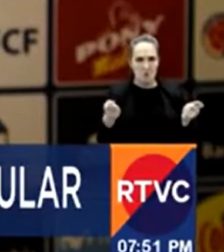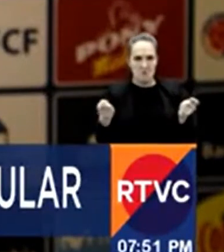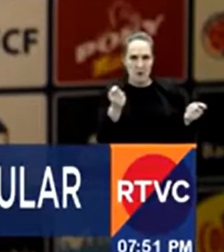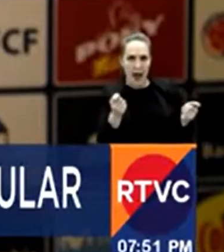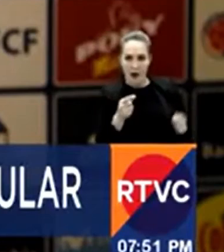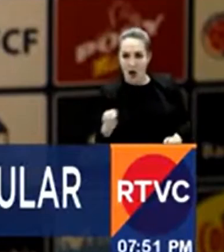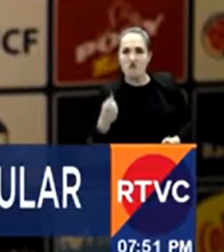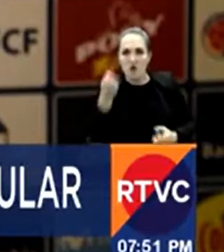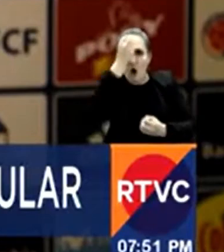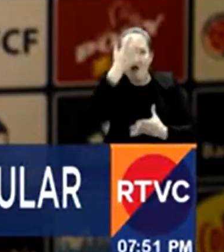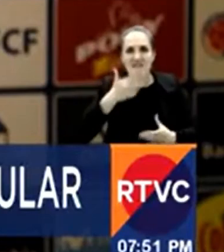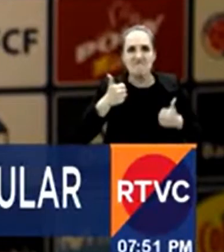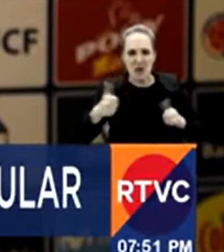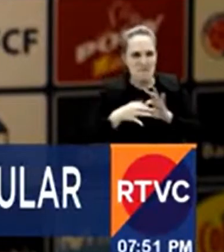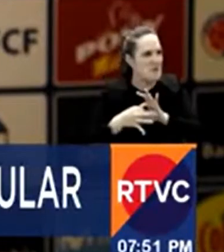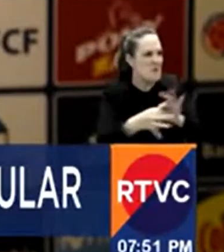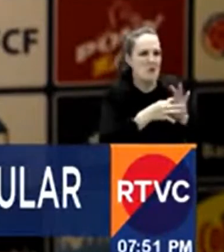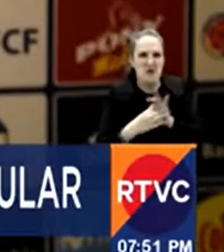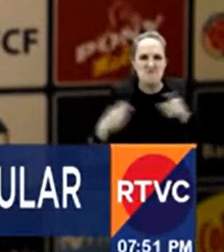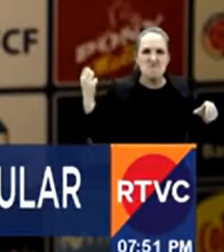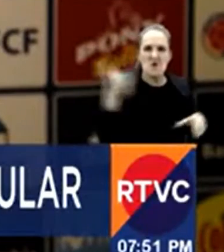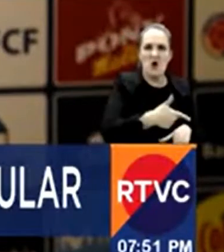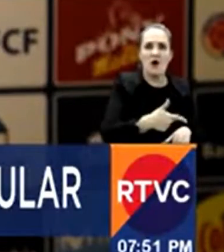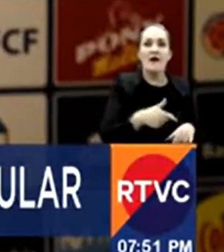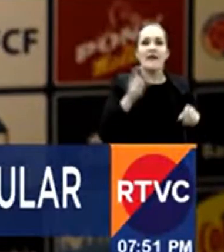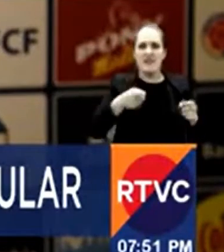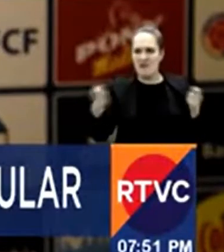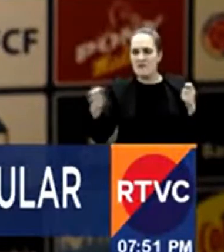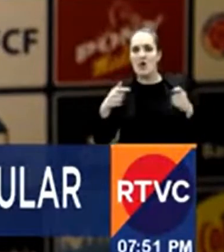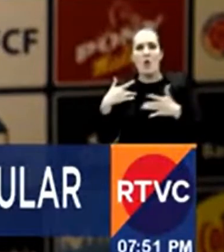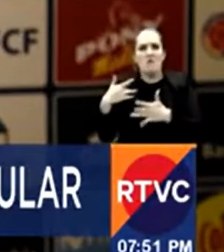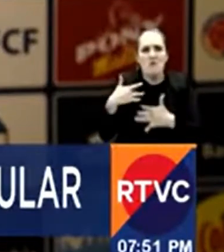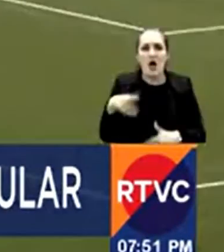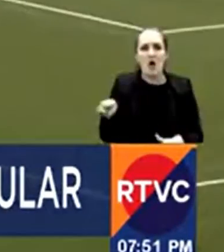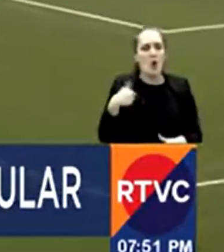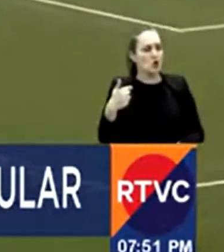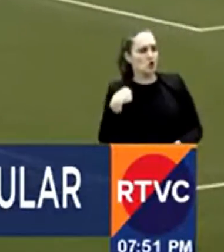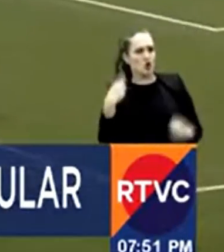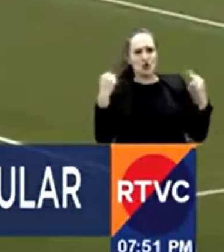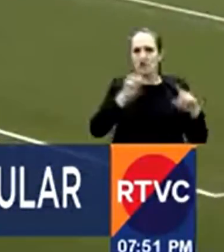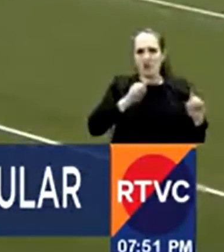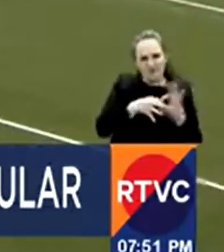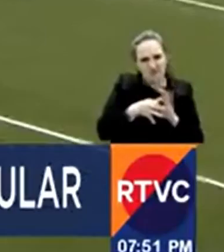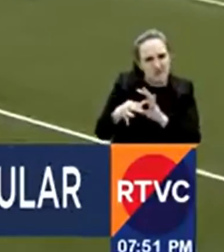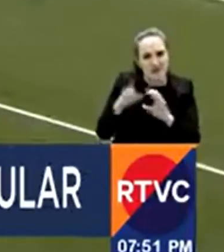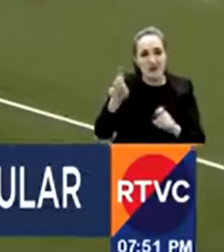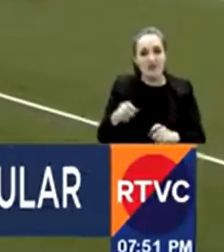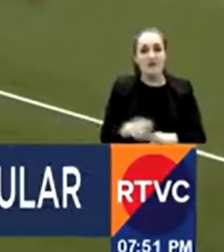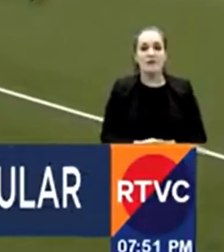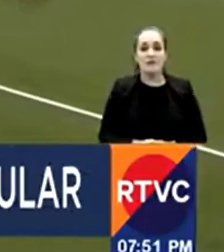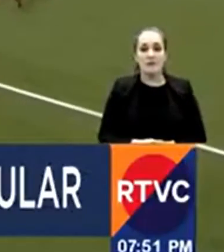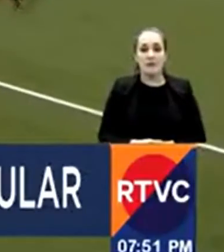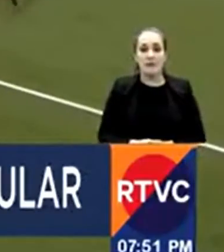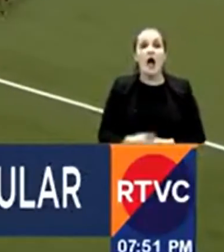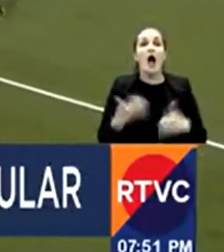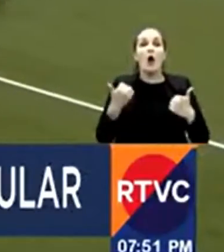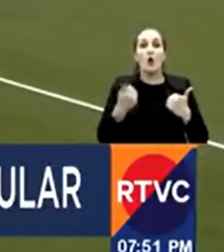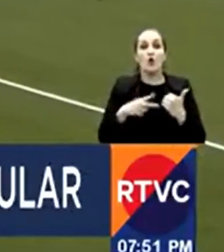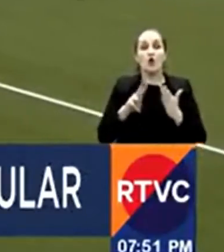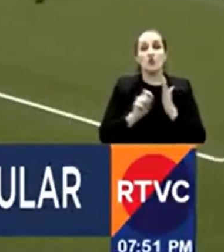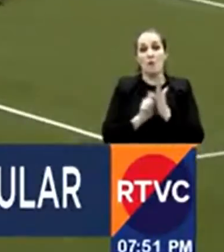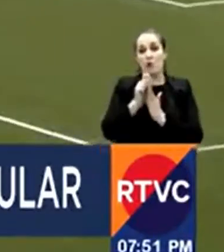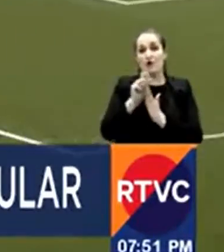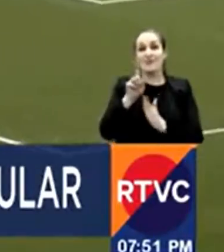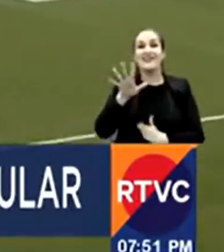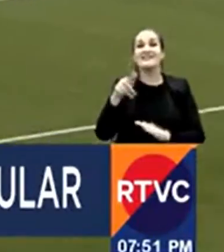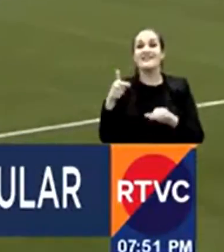cancha, tanto a lo largo como a lo ancho, que sean solidarias, que haya equilibrio. Pero atrás quedaron los 12 puntos, los 15 goles a